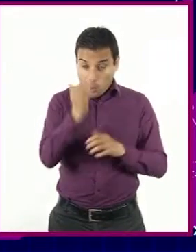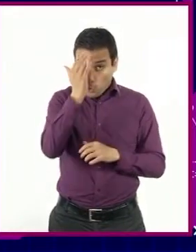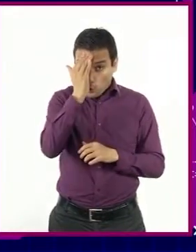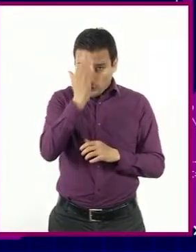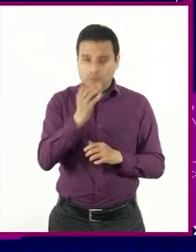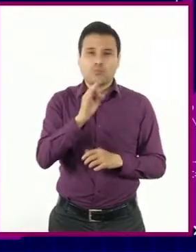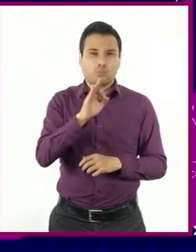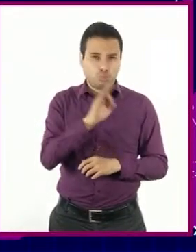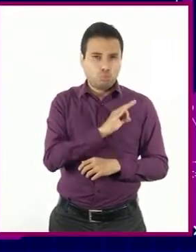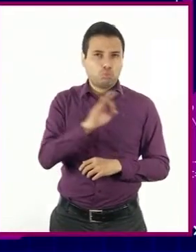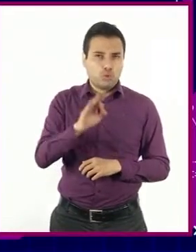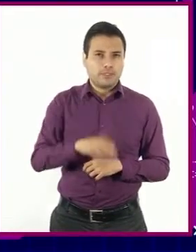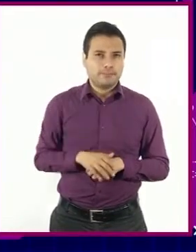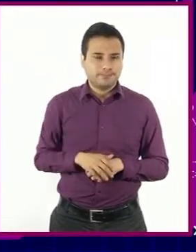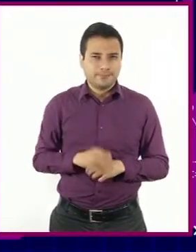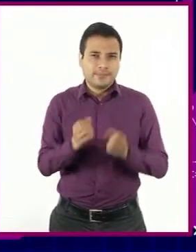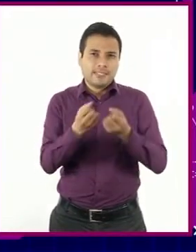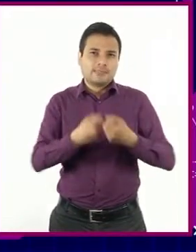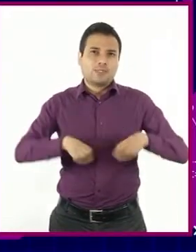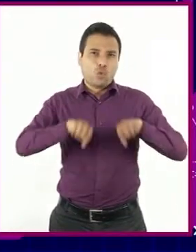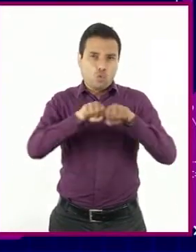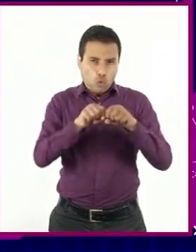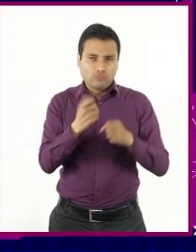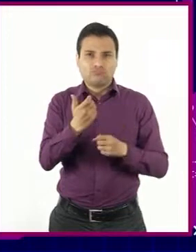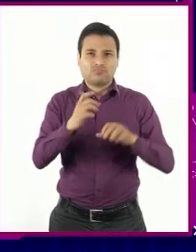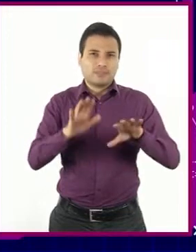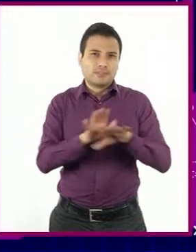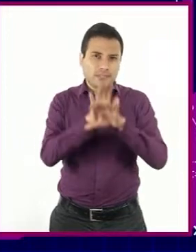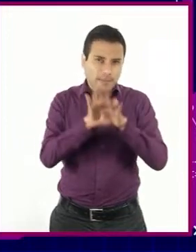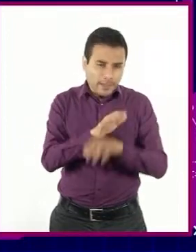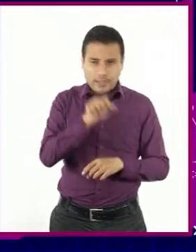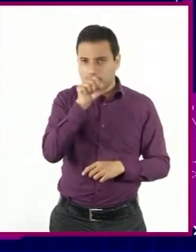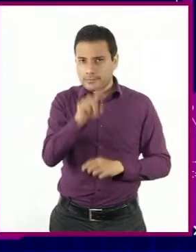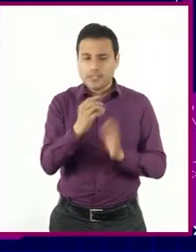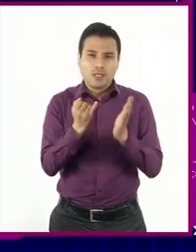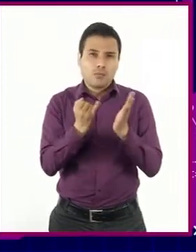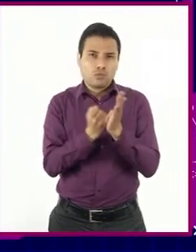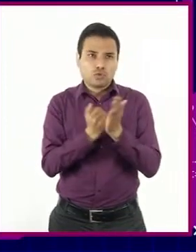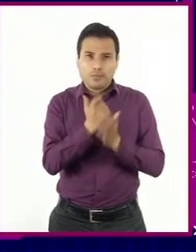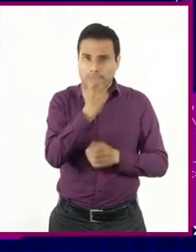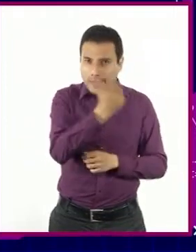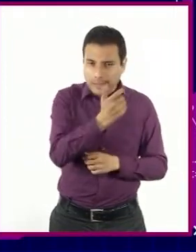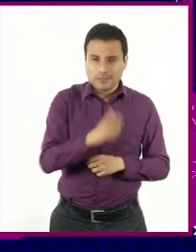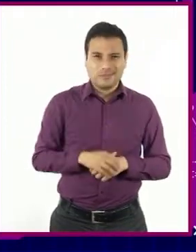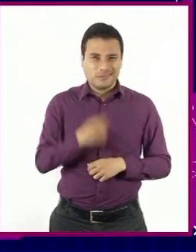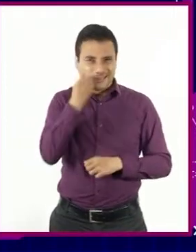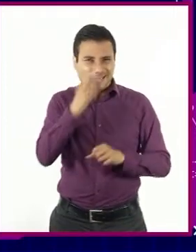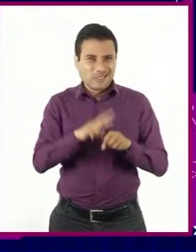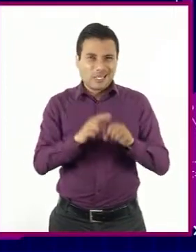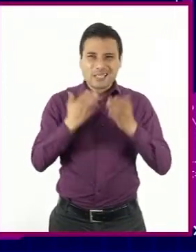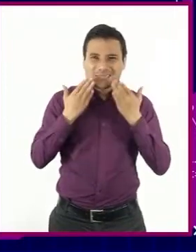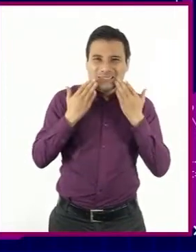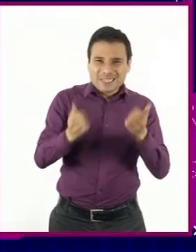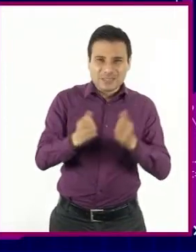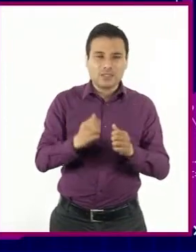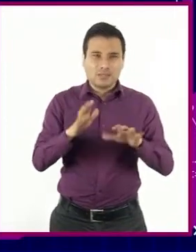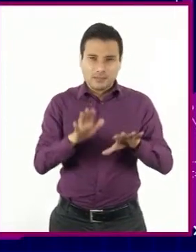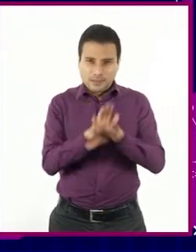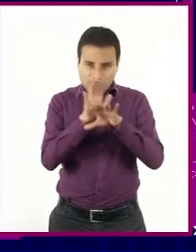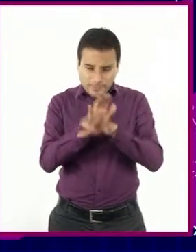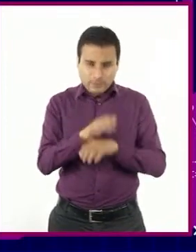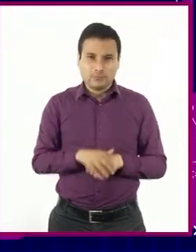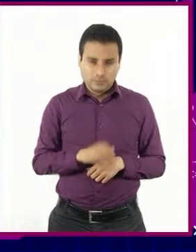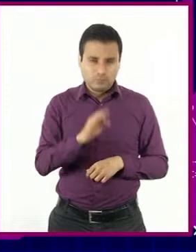pueden ajustar las cuotas del Seguro Social o los impuestos que deben pagarse a la Secretaría de Hacienda y que se reflejan en